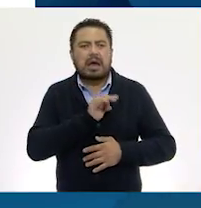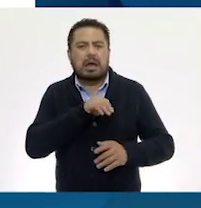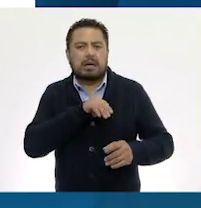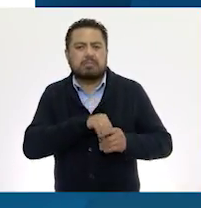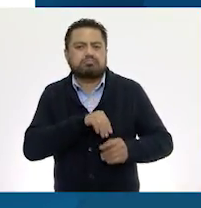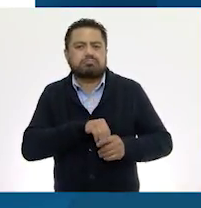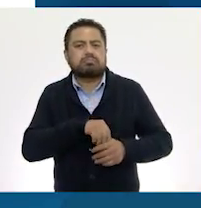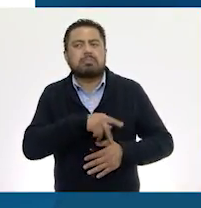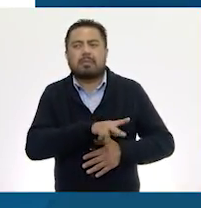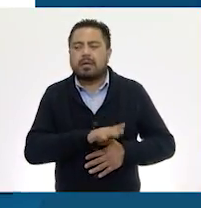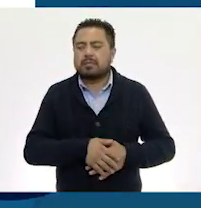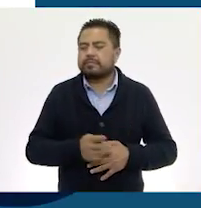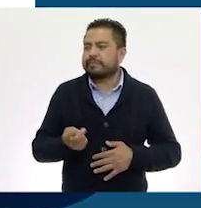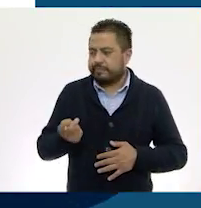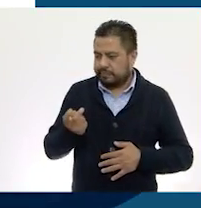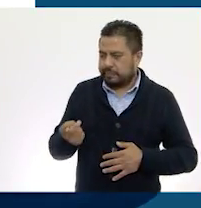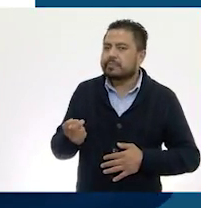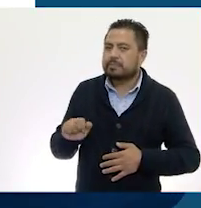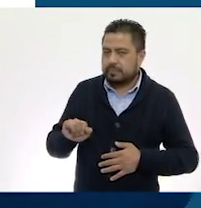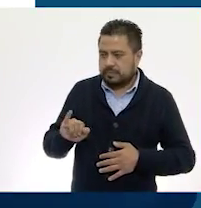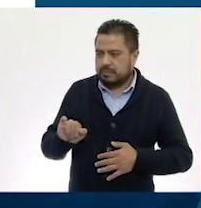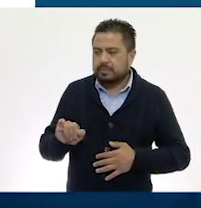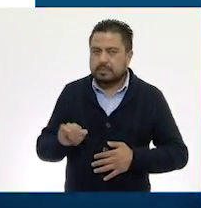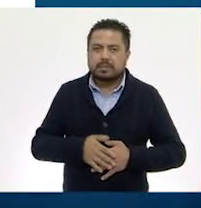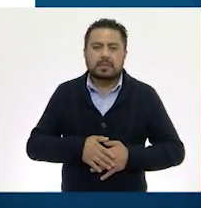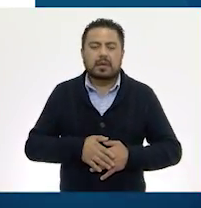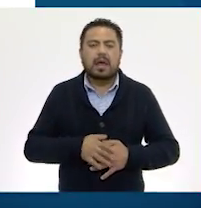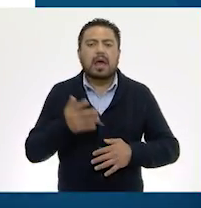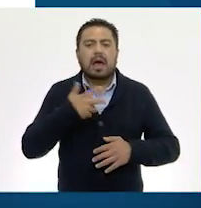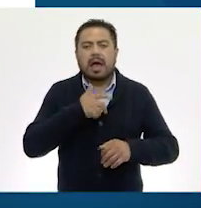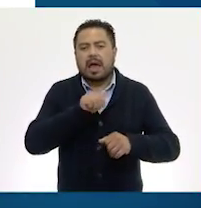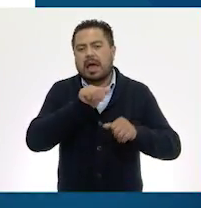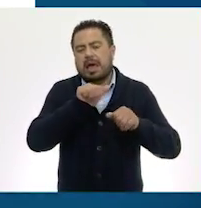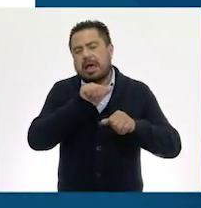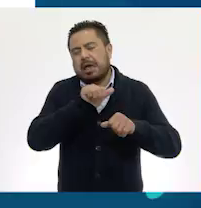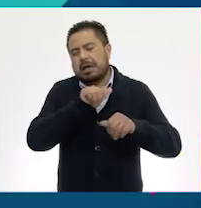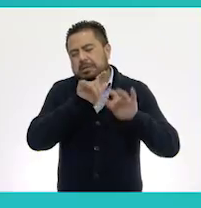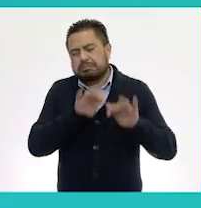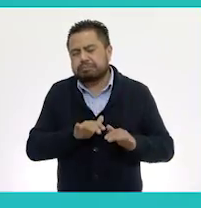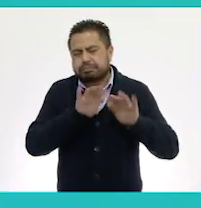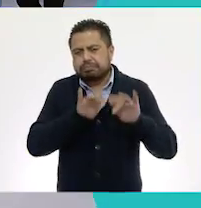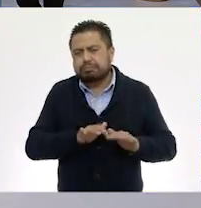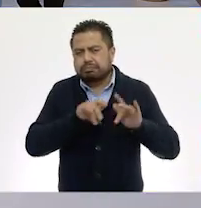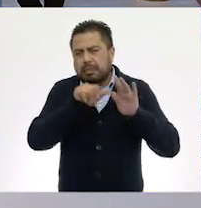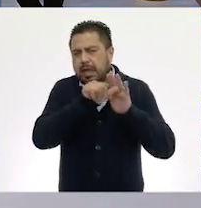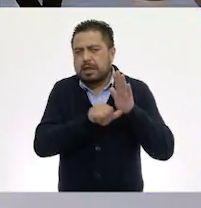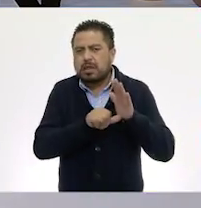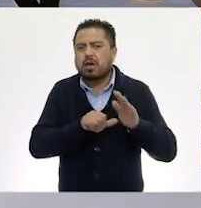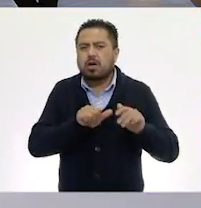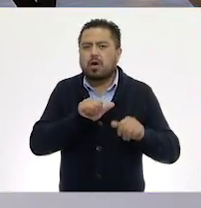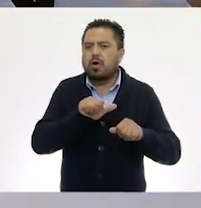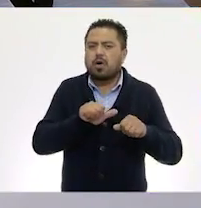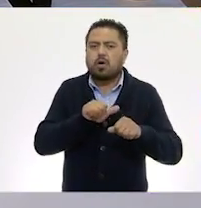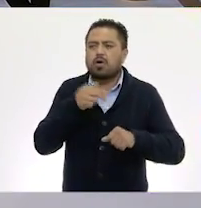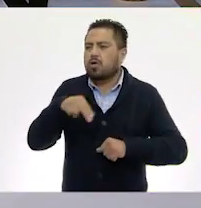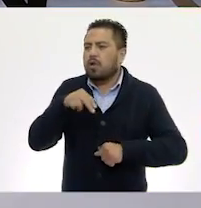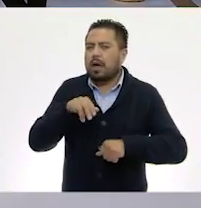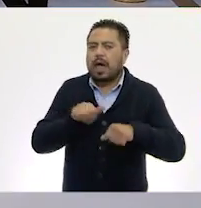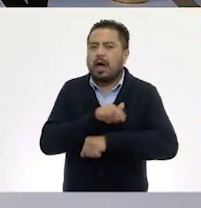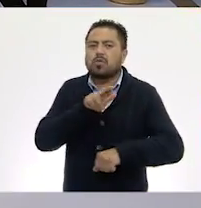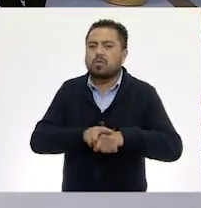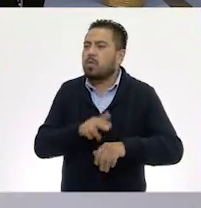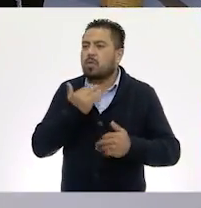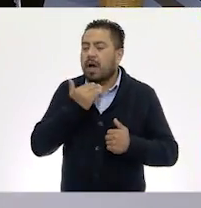anónimos. Exactamente, Ale. Y si hallamos artículos o documentos sin el nombre del autor o autora,